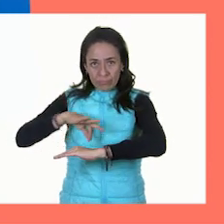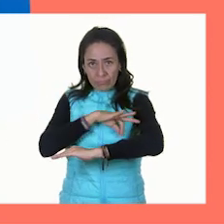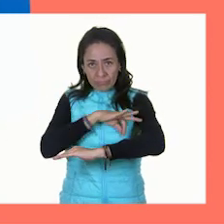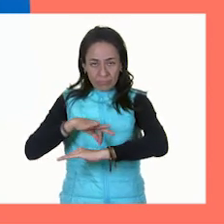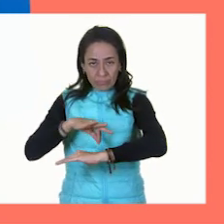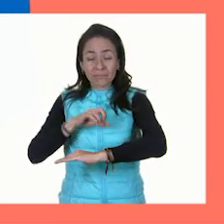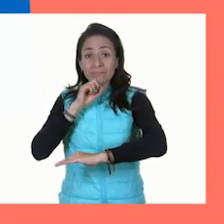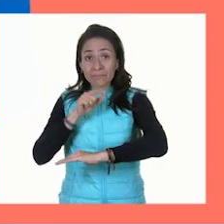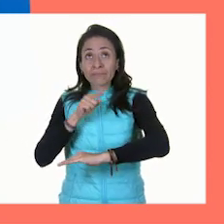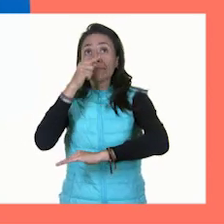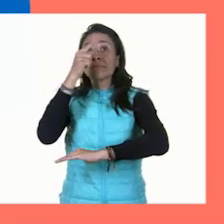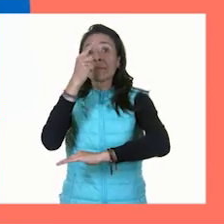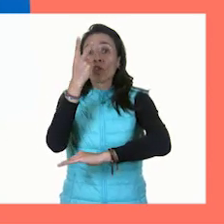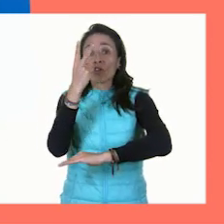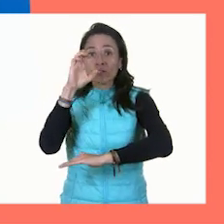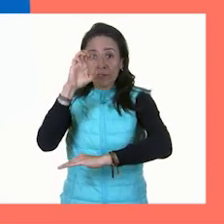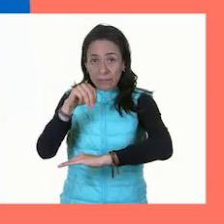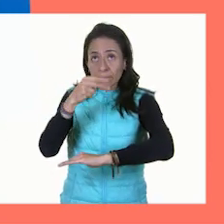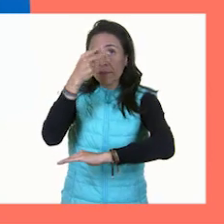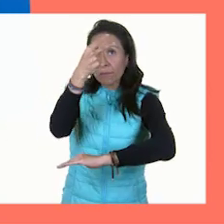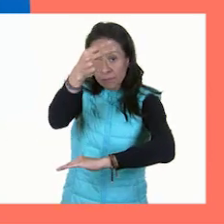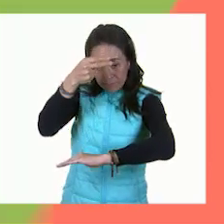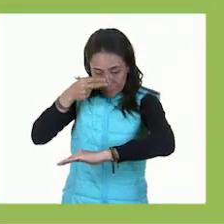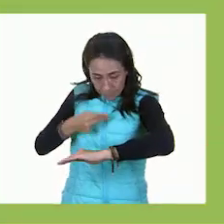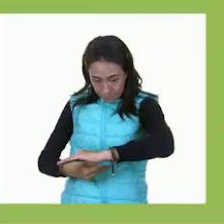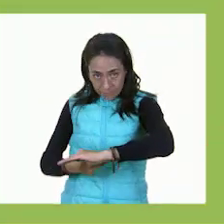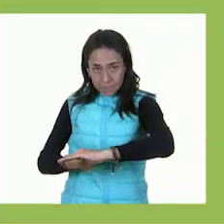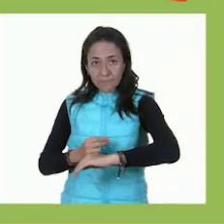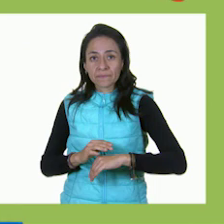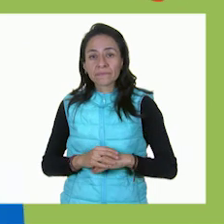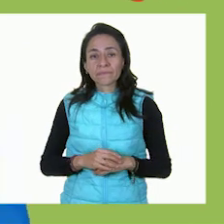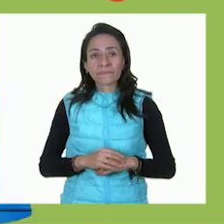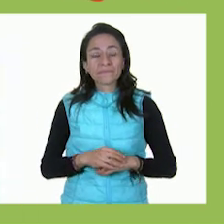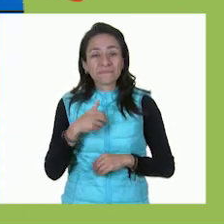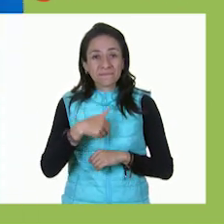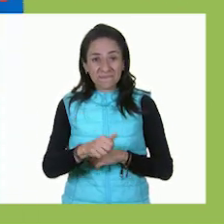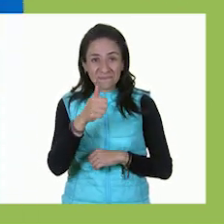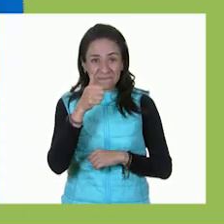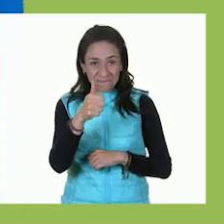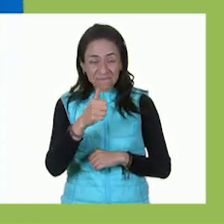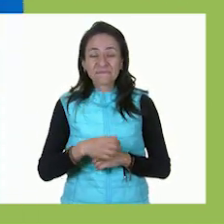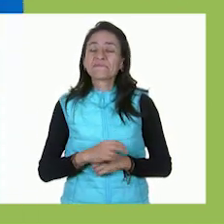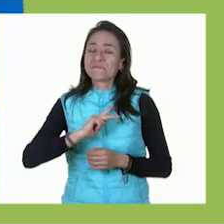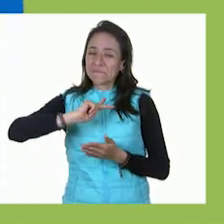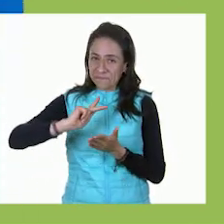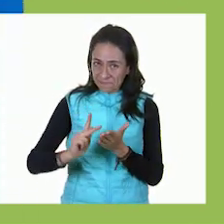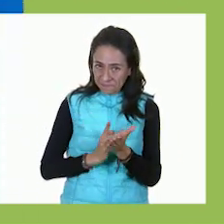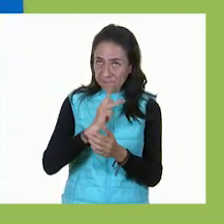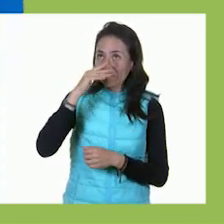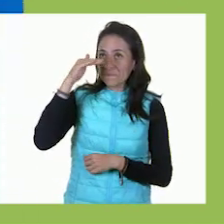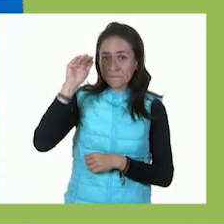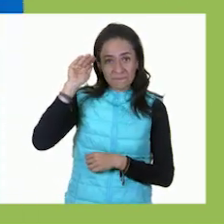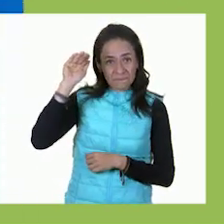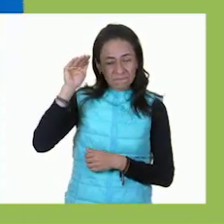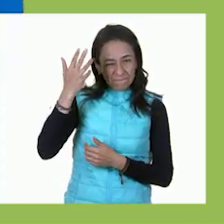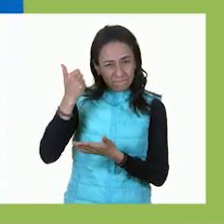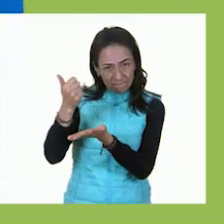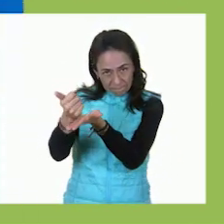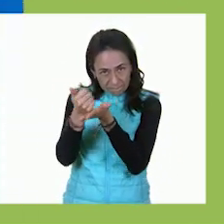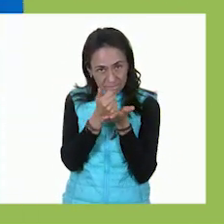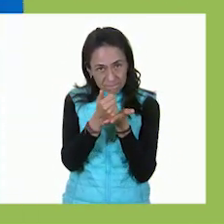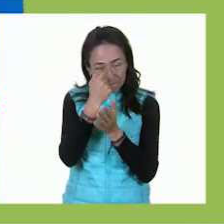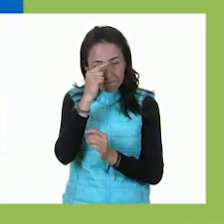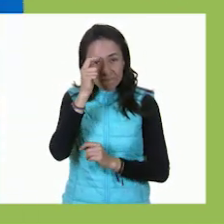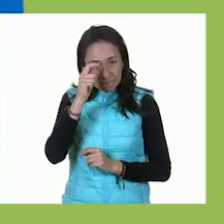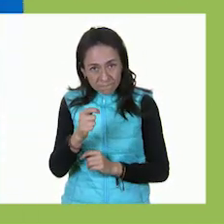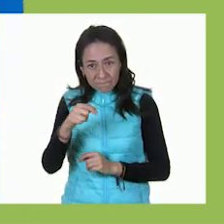2 centímetros de alto arriba y abajo. 6. Nuevamente pide ayuda a un adulto para recortar